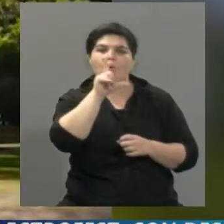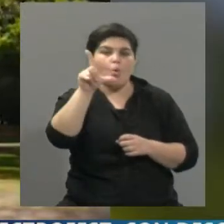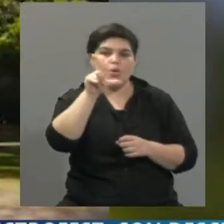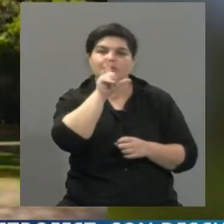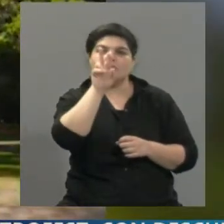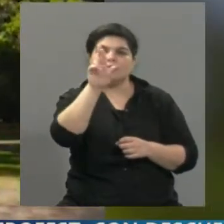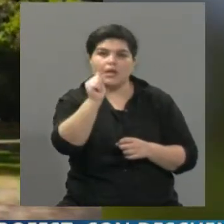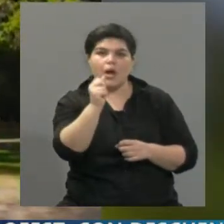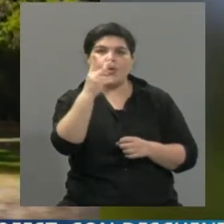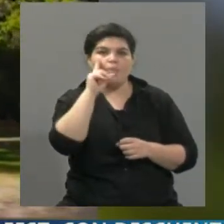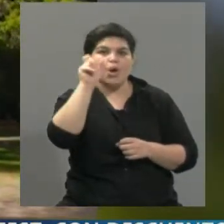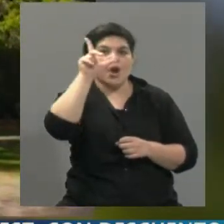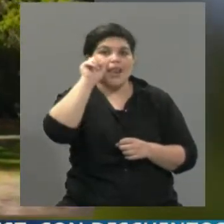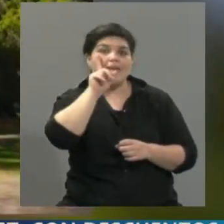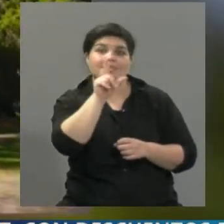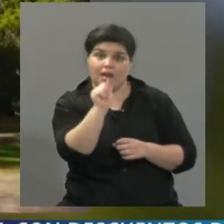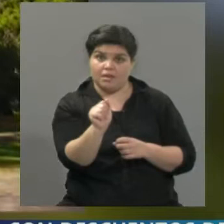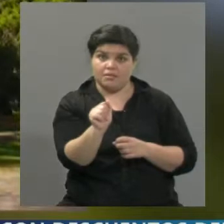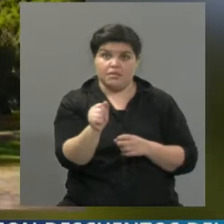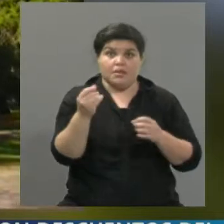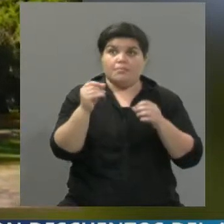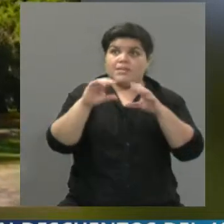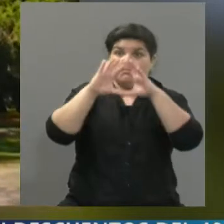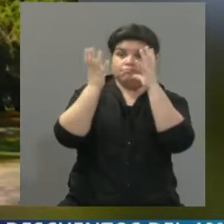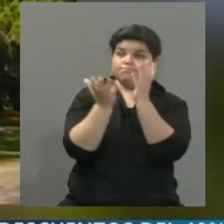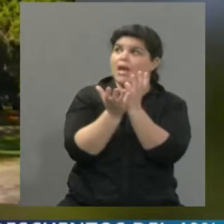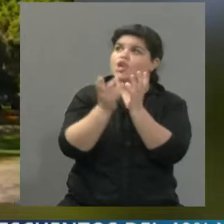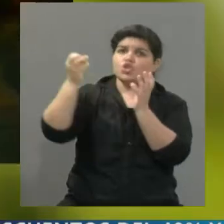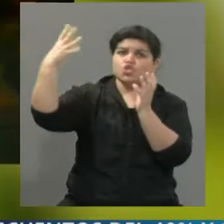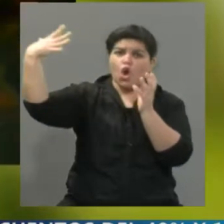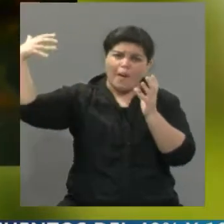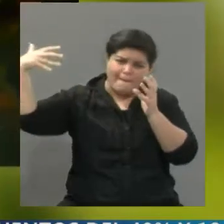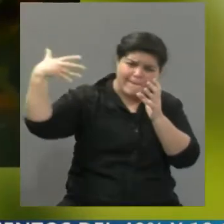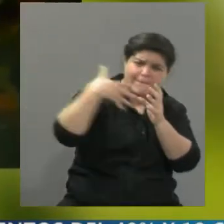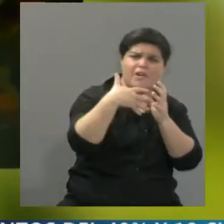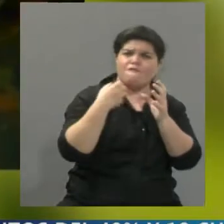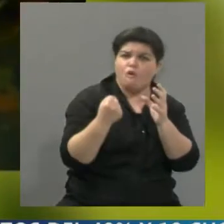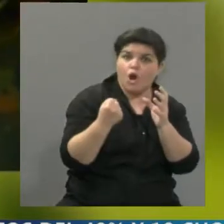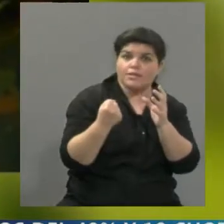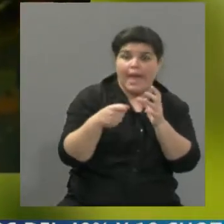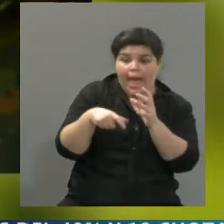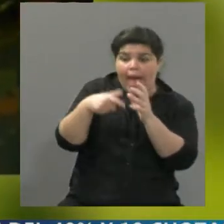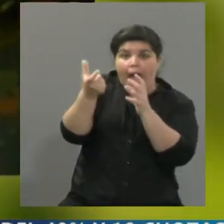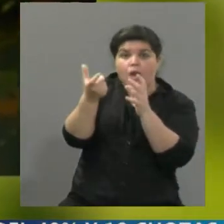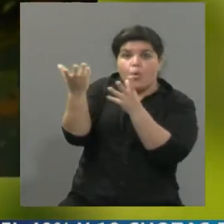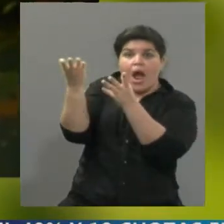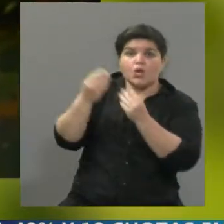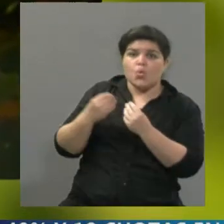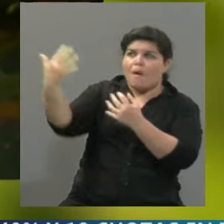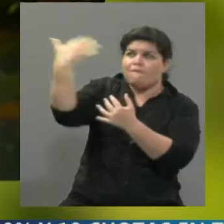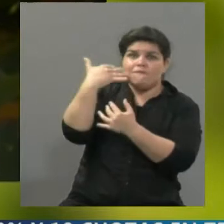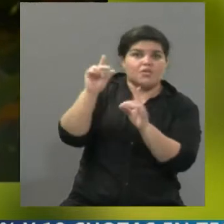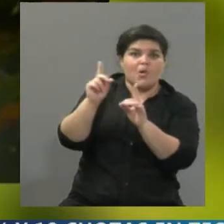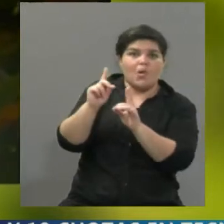se dejó de hablar, pero sigue estando ahí, ¿eh? Sí. Así que cuando uno camina mucho por la calle, estar con árboles le atenúa mucho los